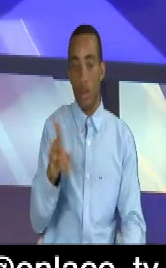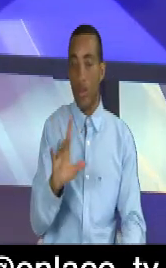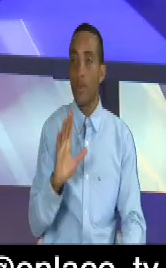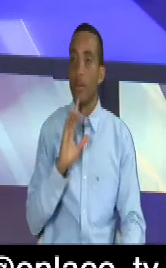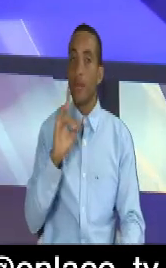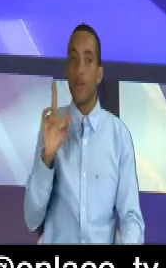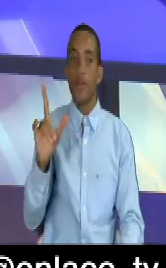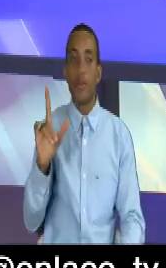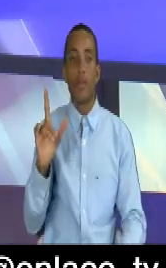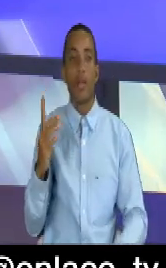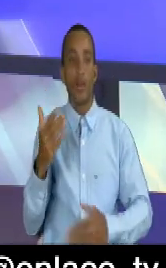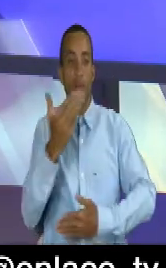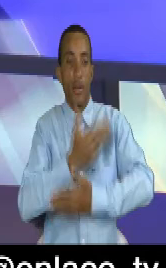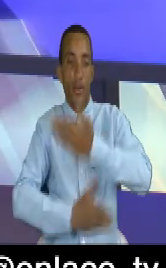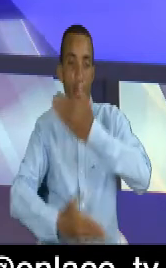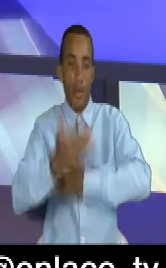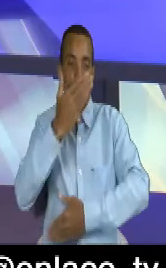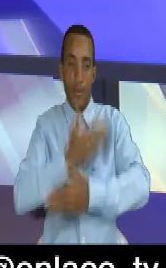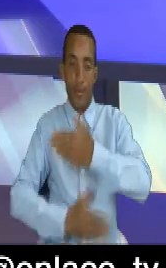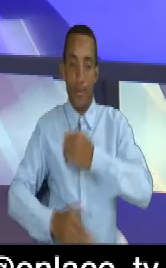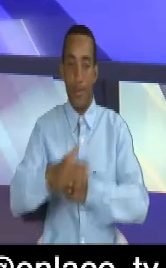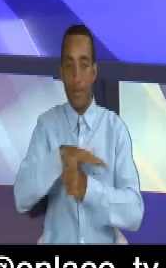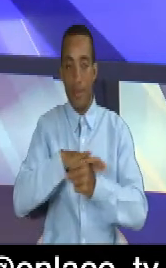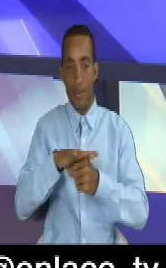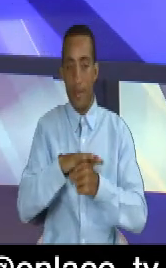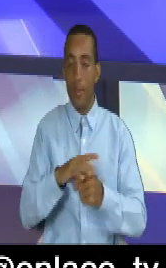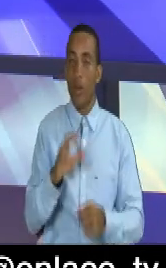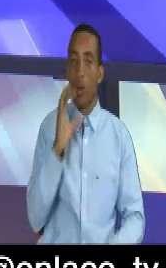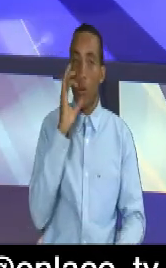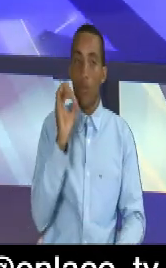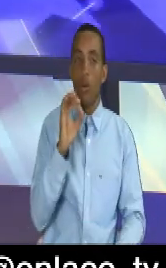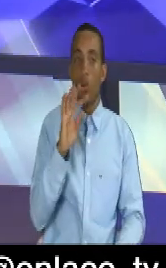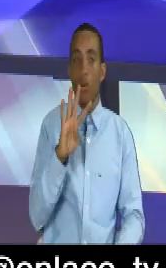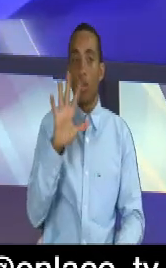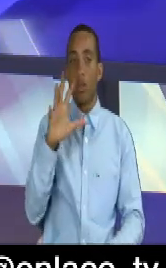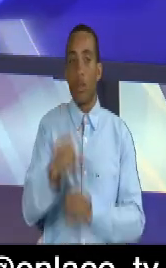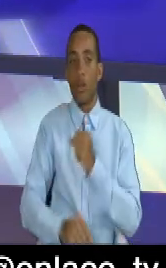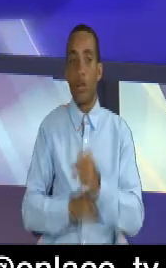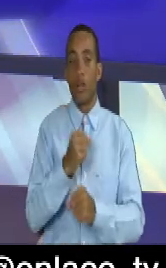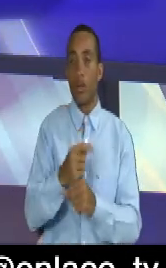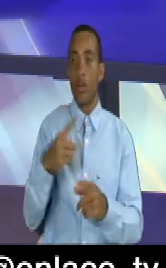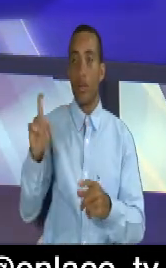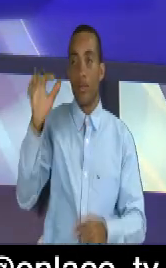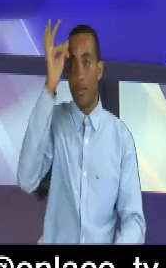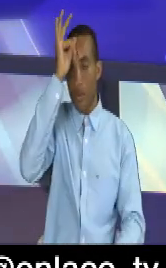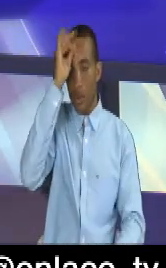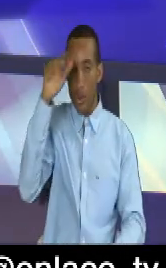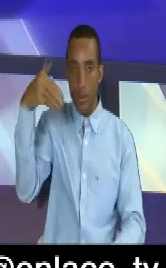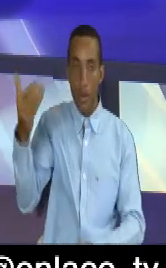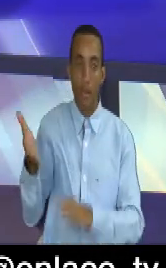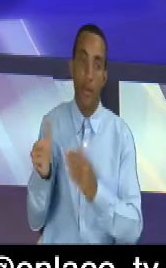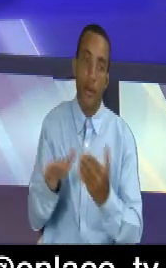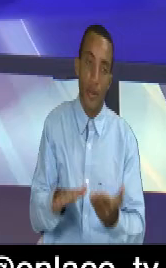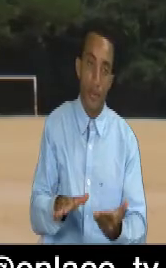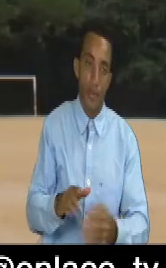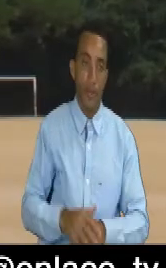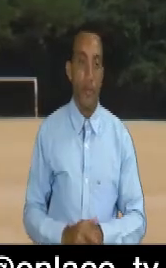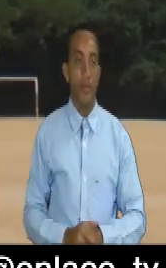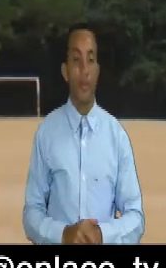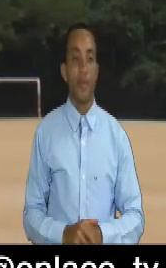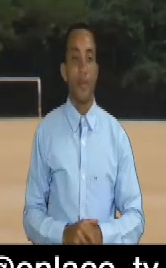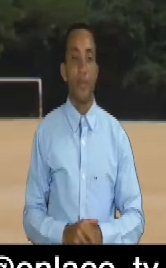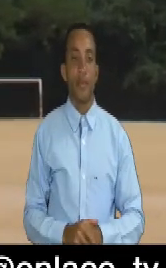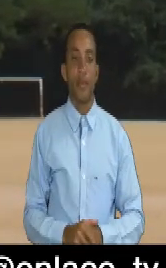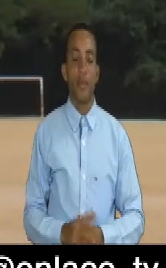recibió una descarga. El hombre de 45 años de edad murió en un centro asistencial minutos después. El incidente